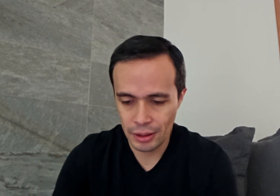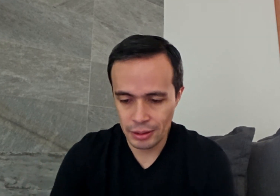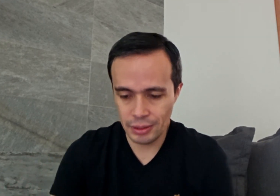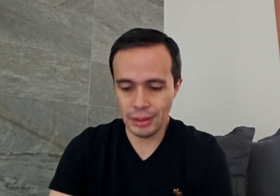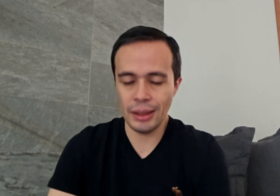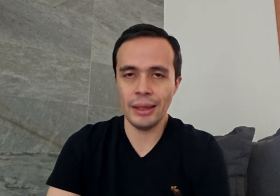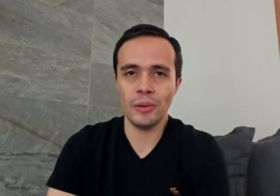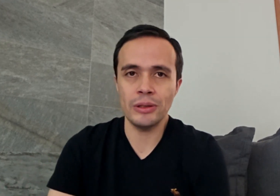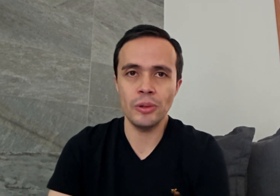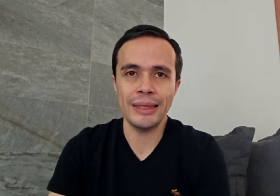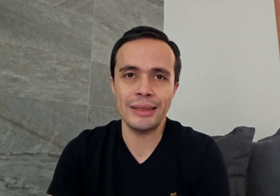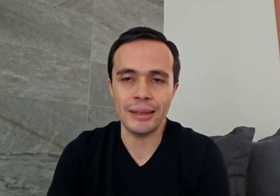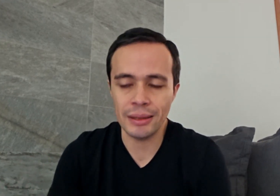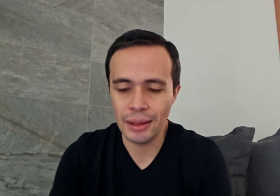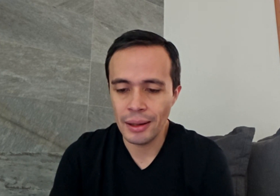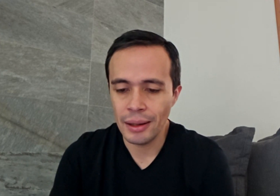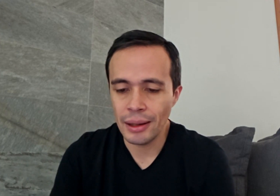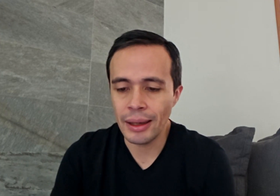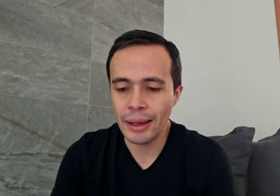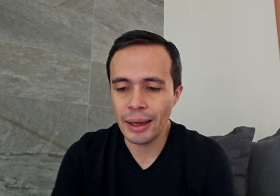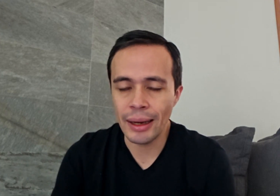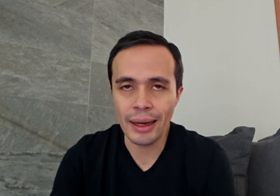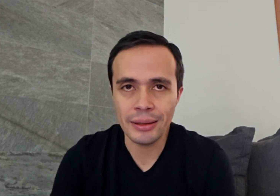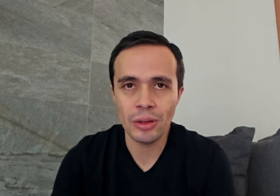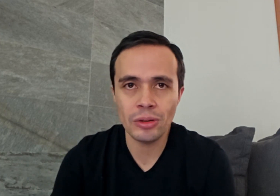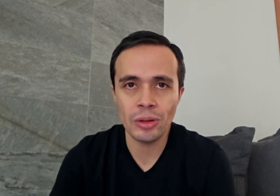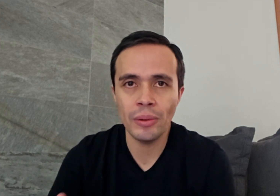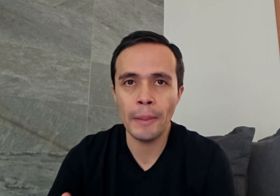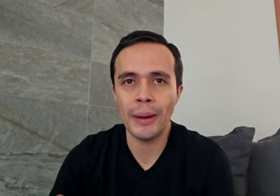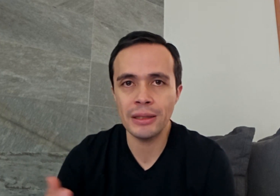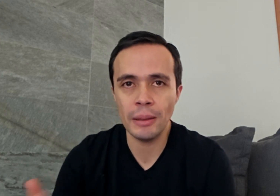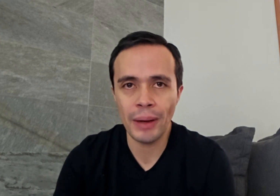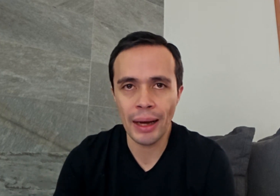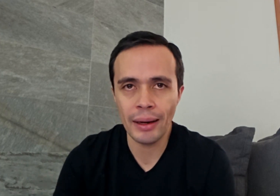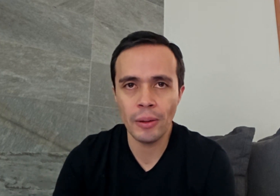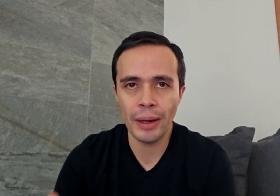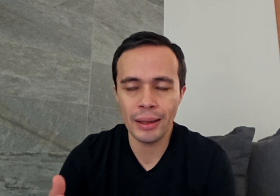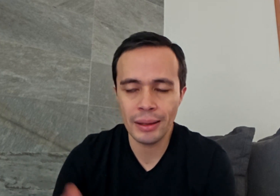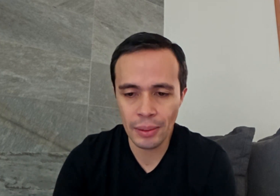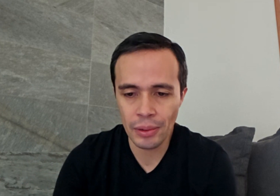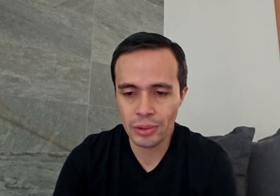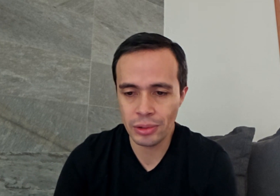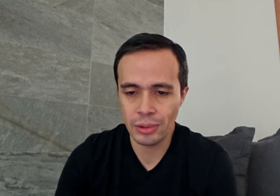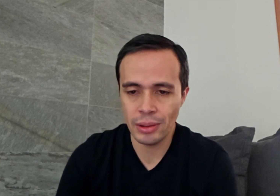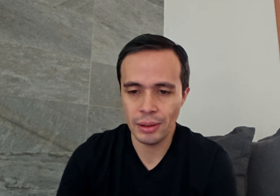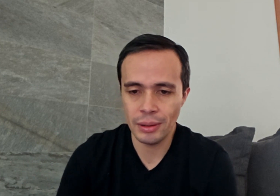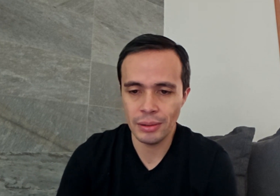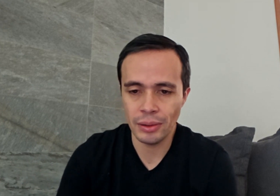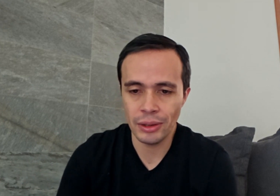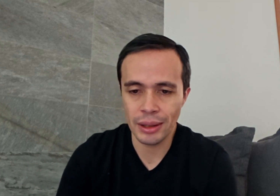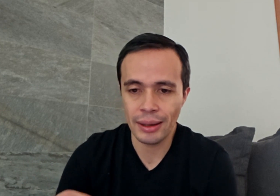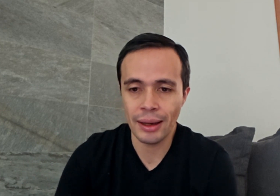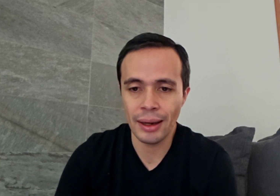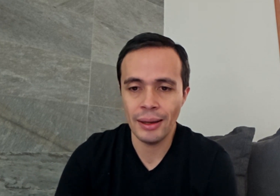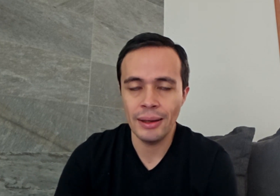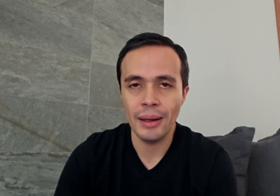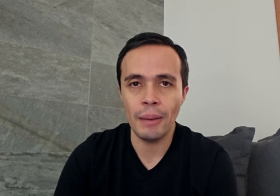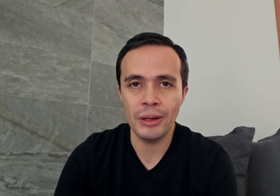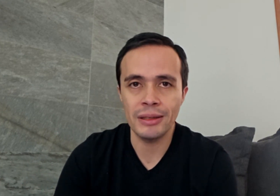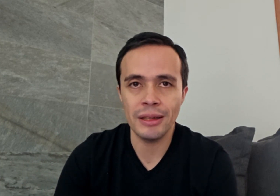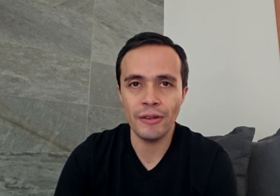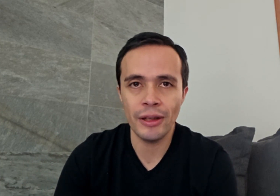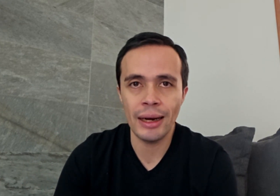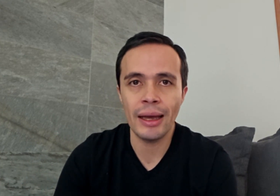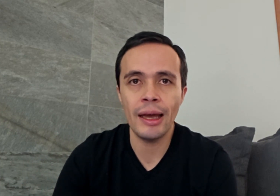tipo de coadyuvancias, y que el ejército solo va a participar en operativos donde se requiera